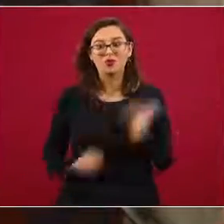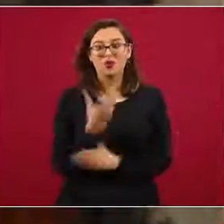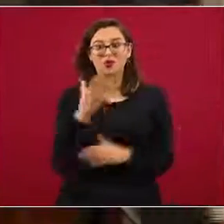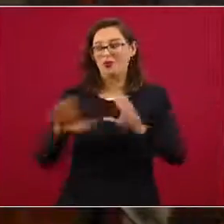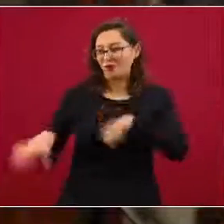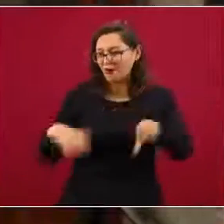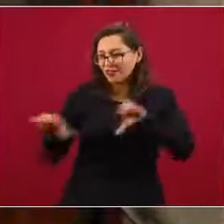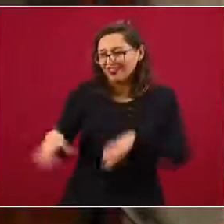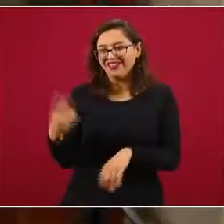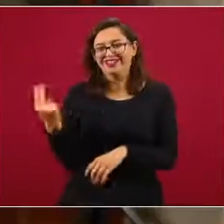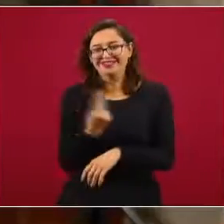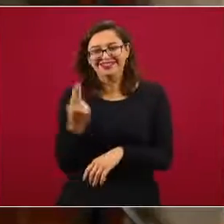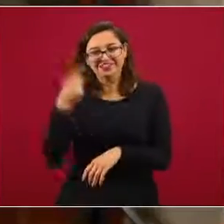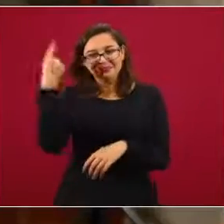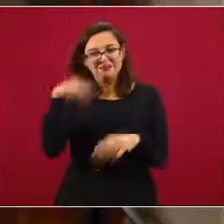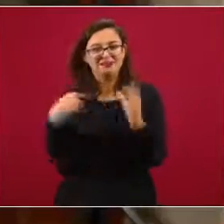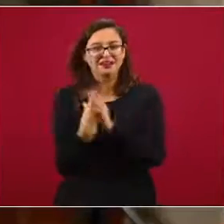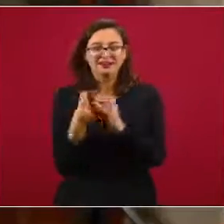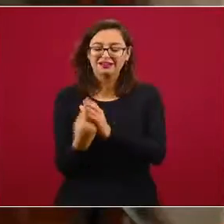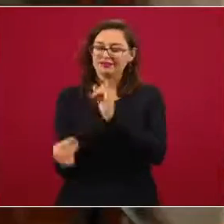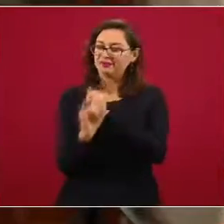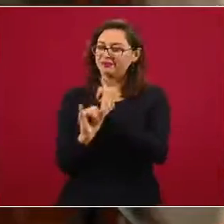en línea.